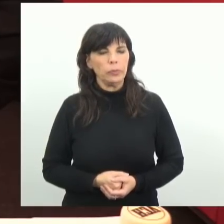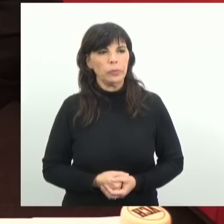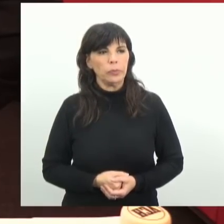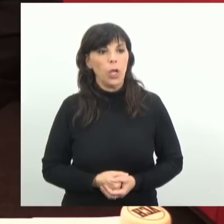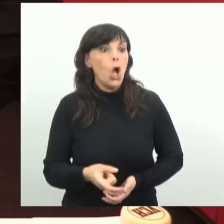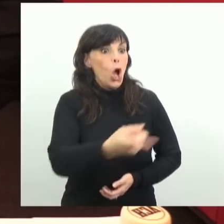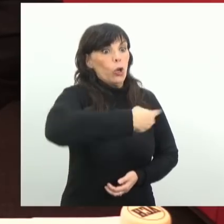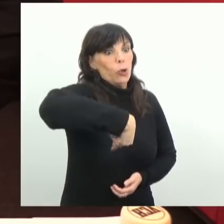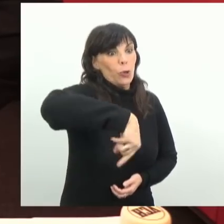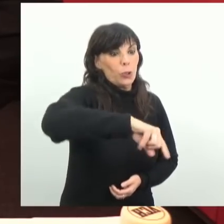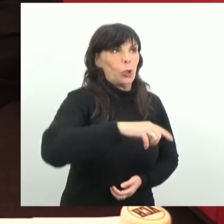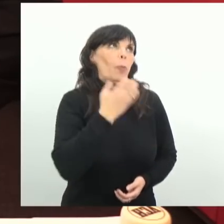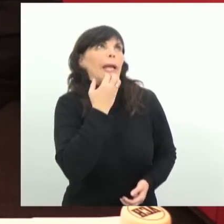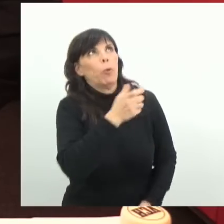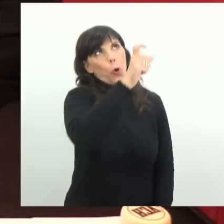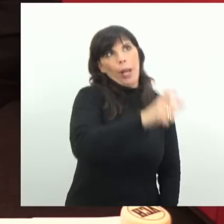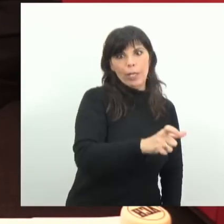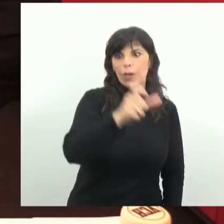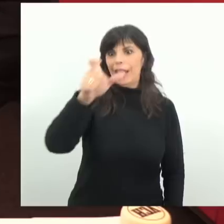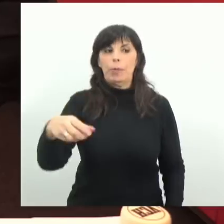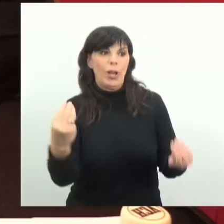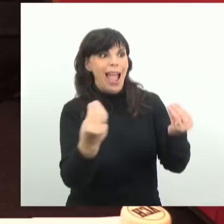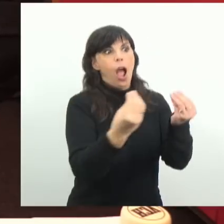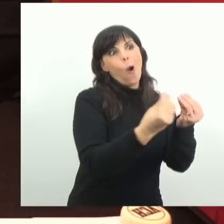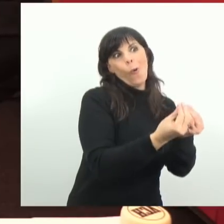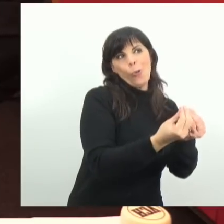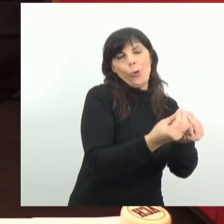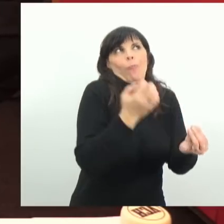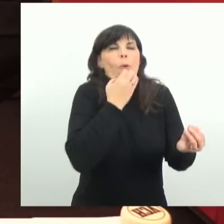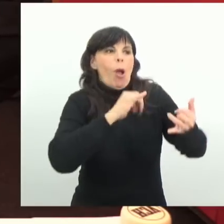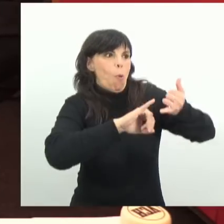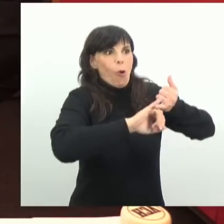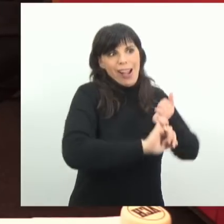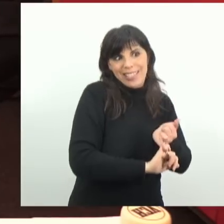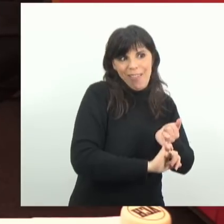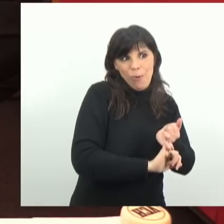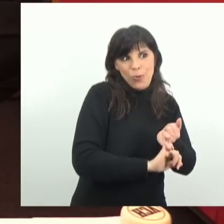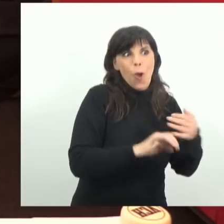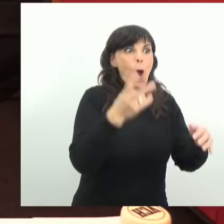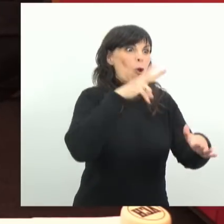personas, si nosotros estamos tanto acostumbrados